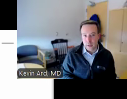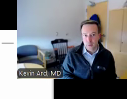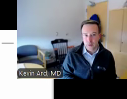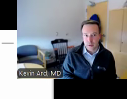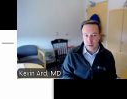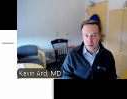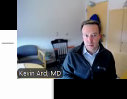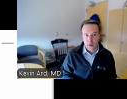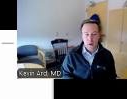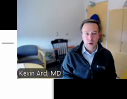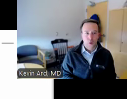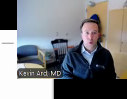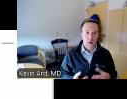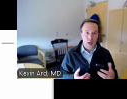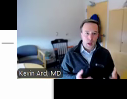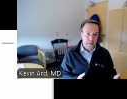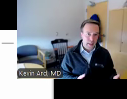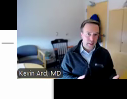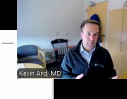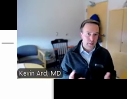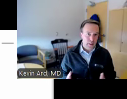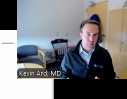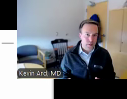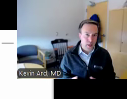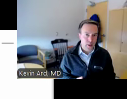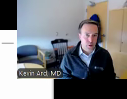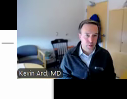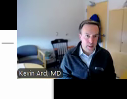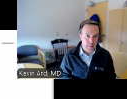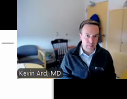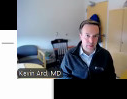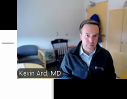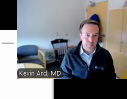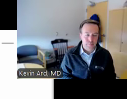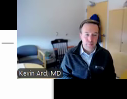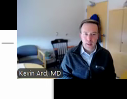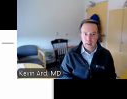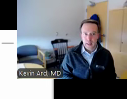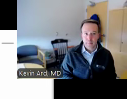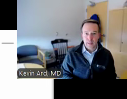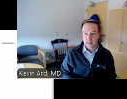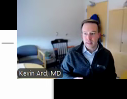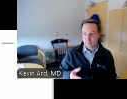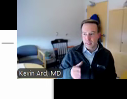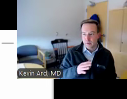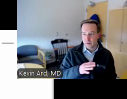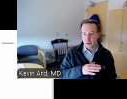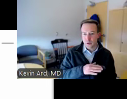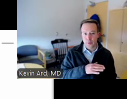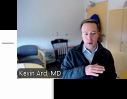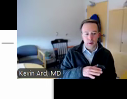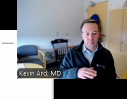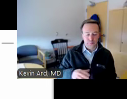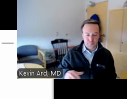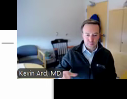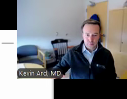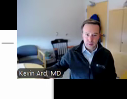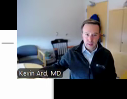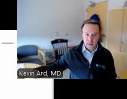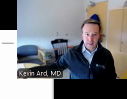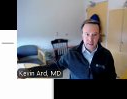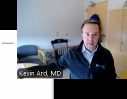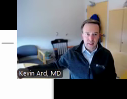las indicaciones para el PrEP? Bueno, podemos ver que si hay alguien que haya tenido sexo vaginal o anal en los últimos 6 meses y que